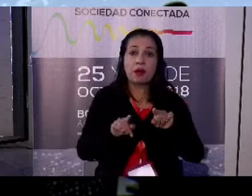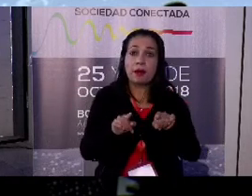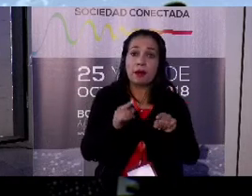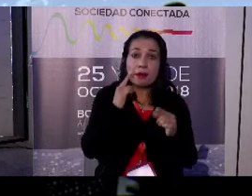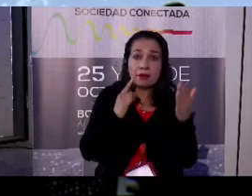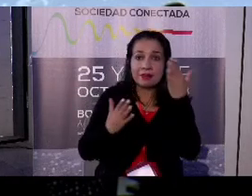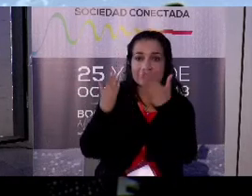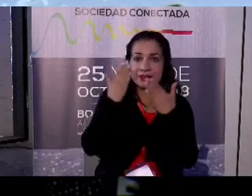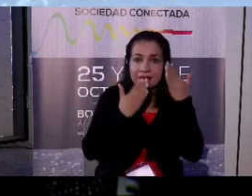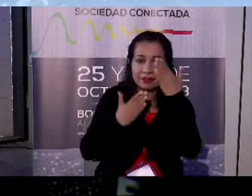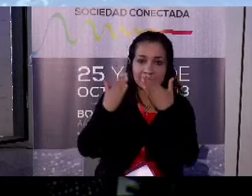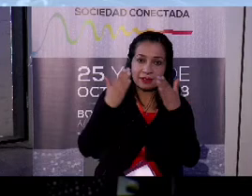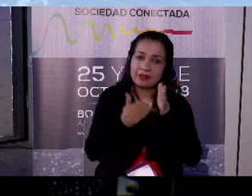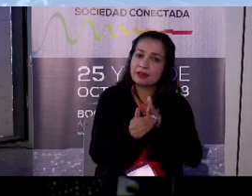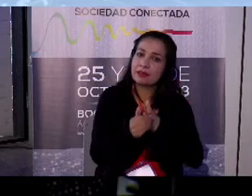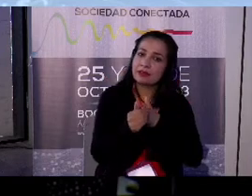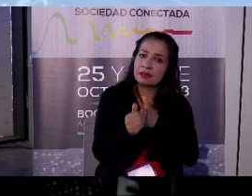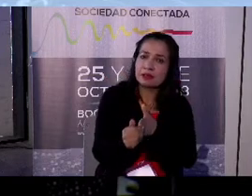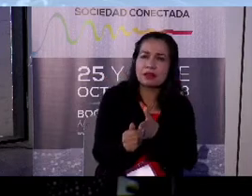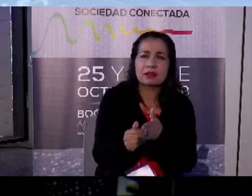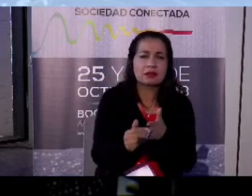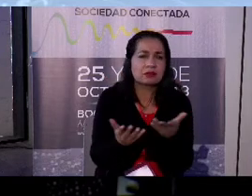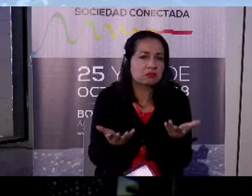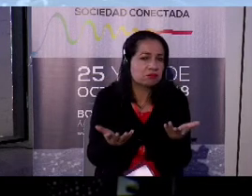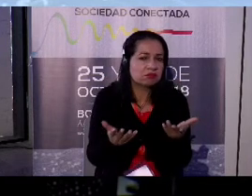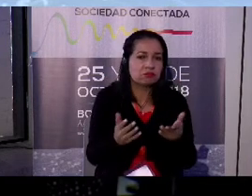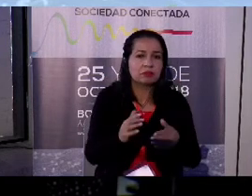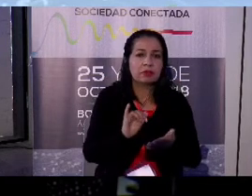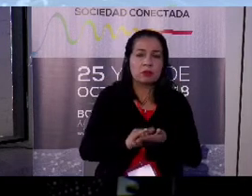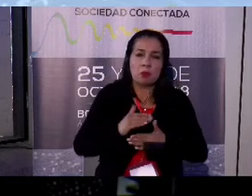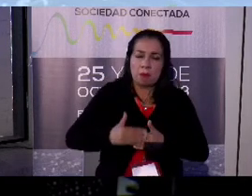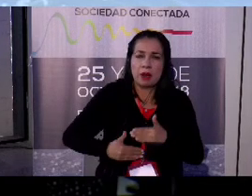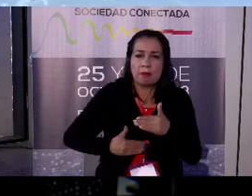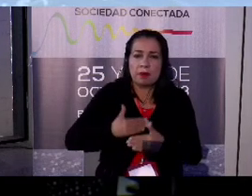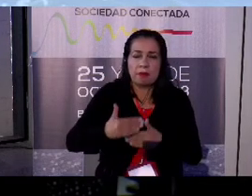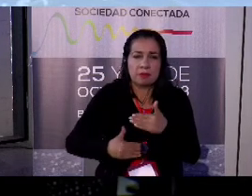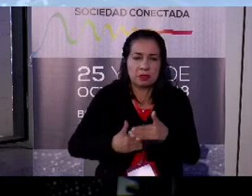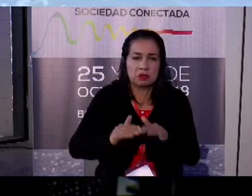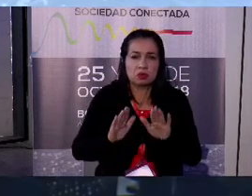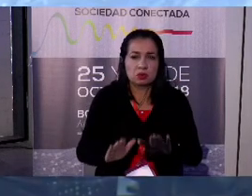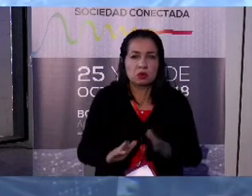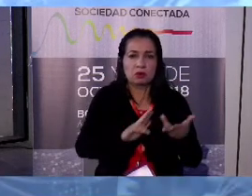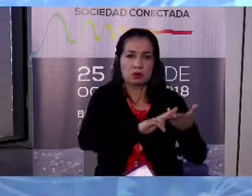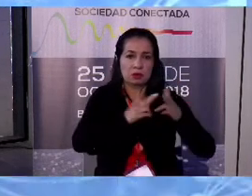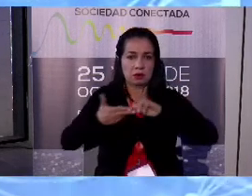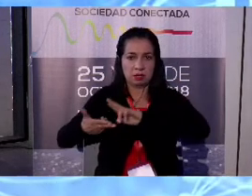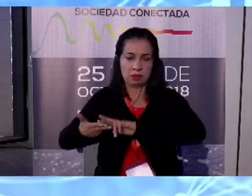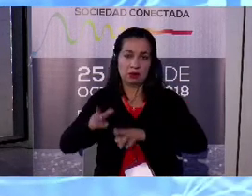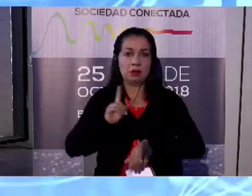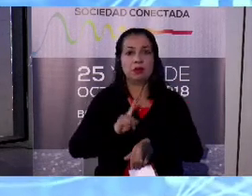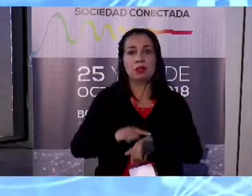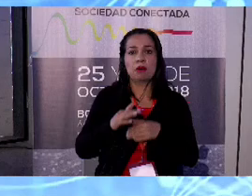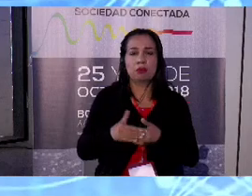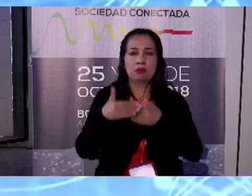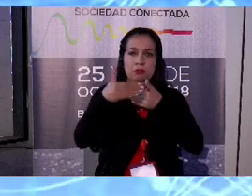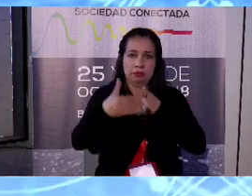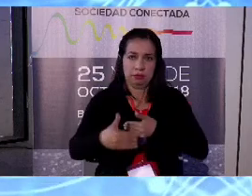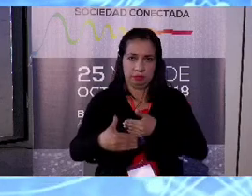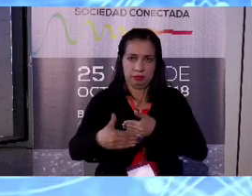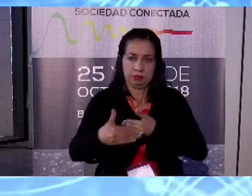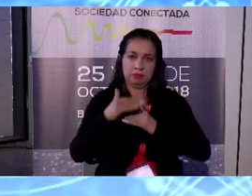direccionadas por tiempo quiere decir que cada paso de simulación corresponde a un periodo de